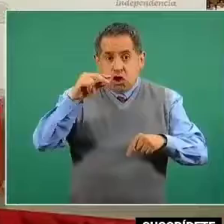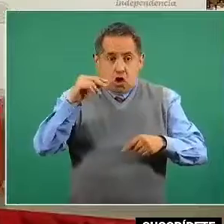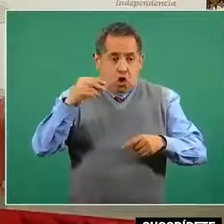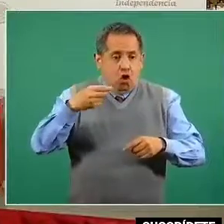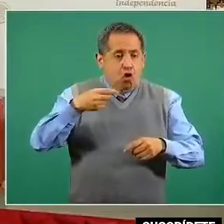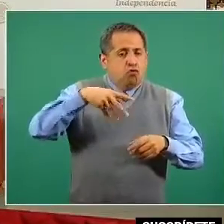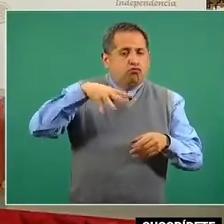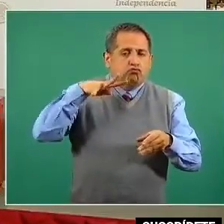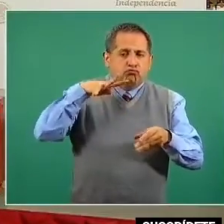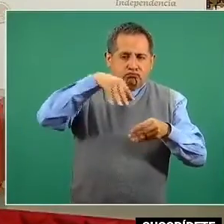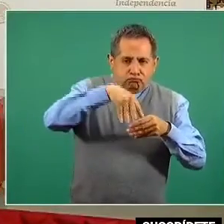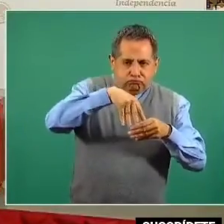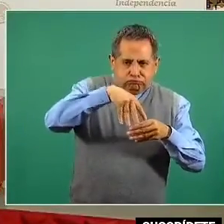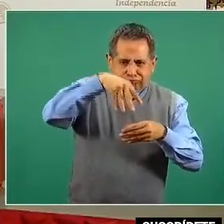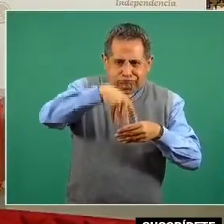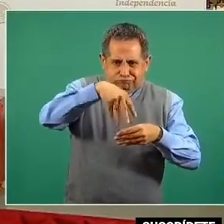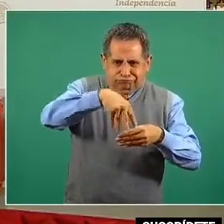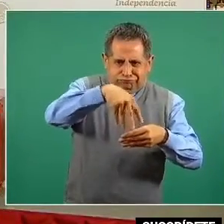Y la dinámica de la reunión,